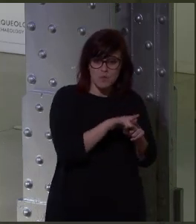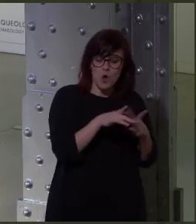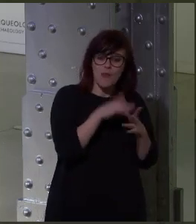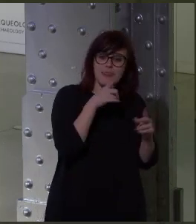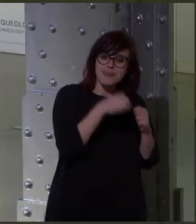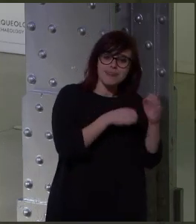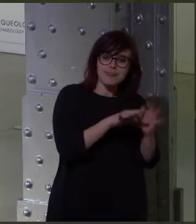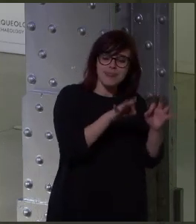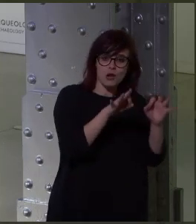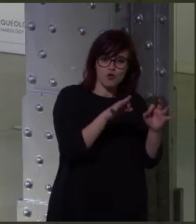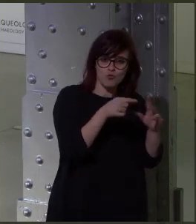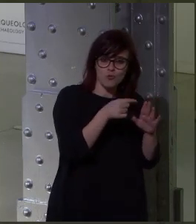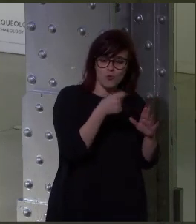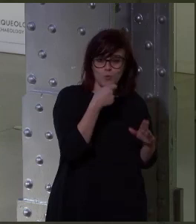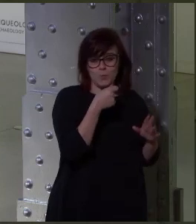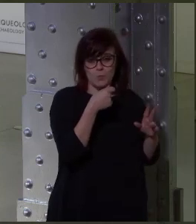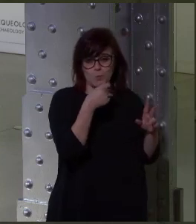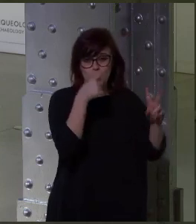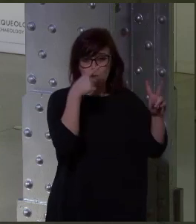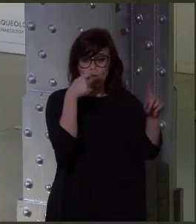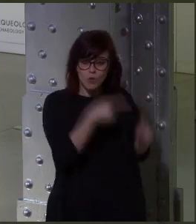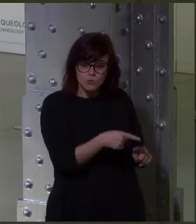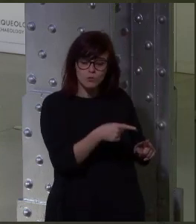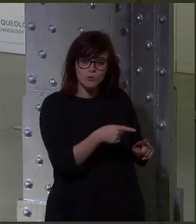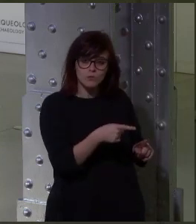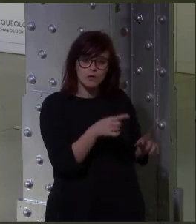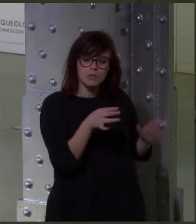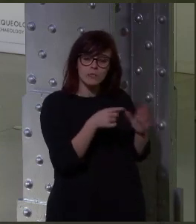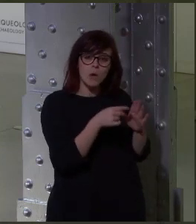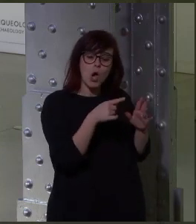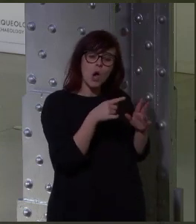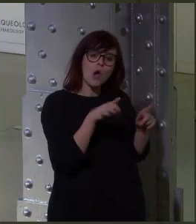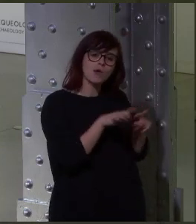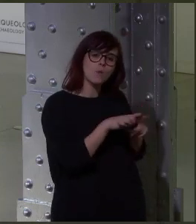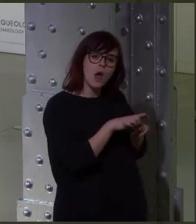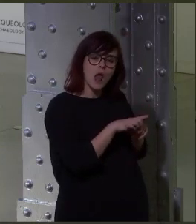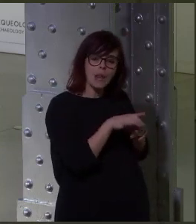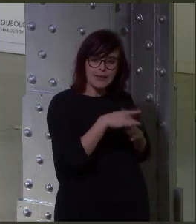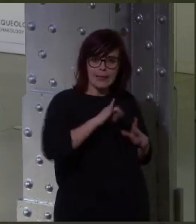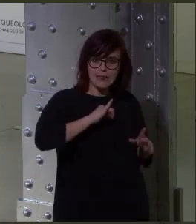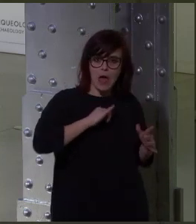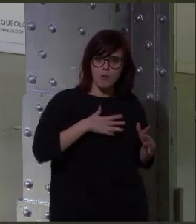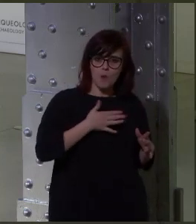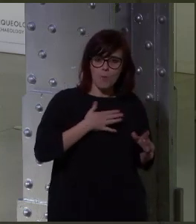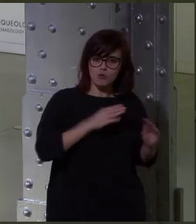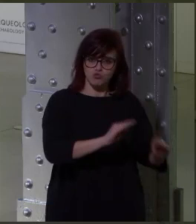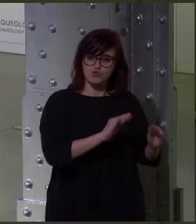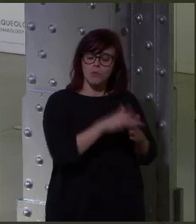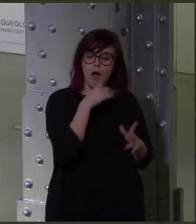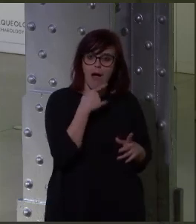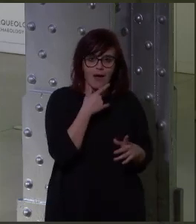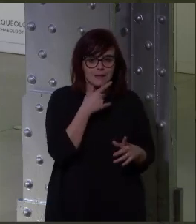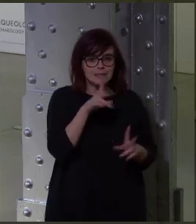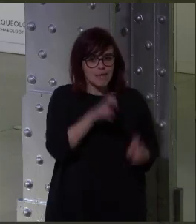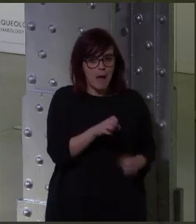especial y que durante muchos años realmente ha estado trabajando por la conservación, tiene una identidad muy propia, la gente del